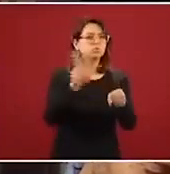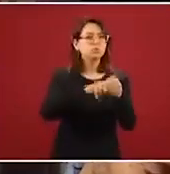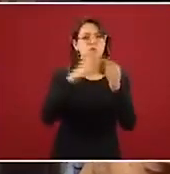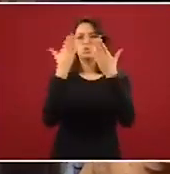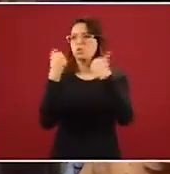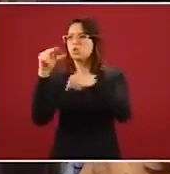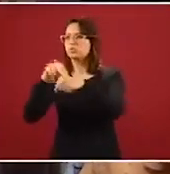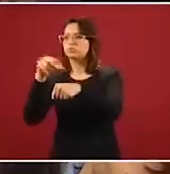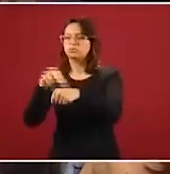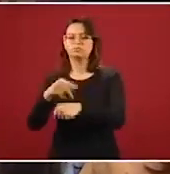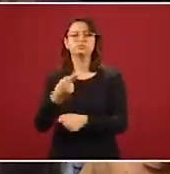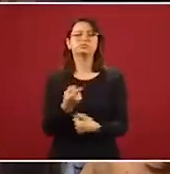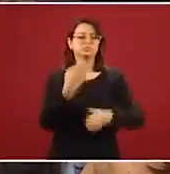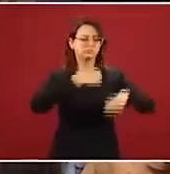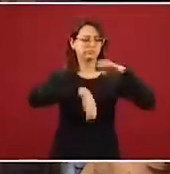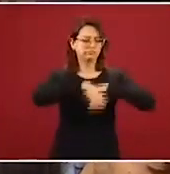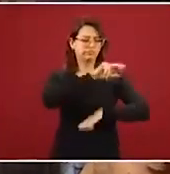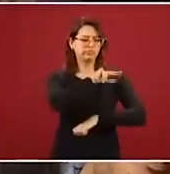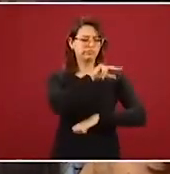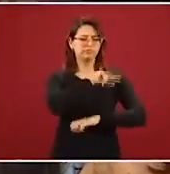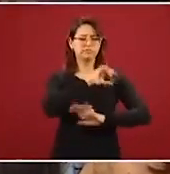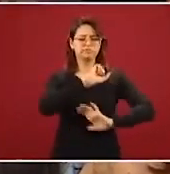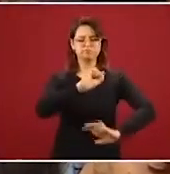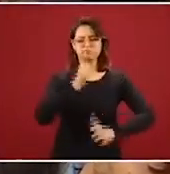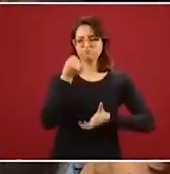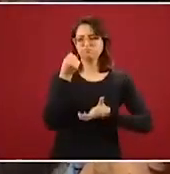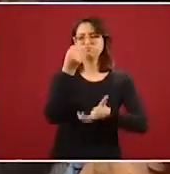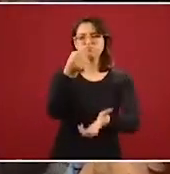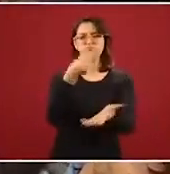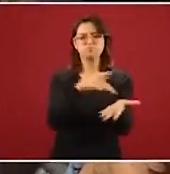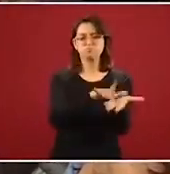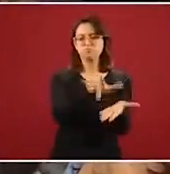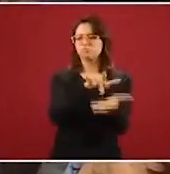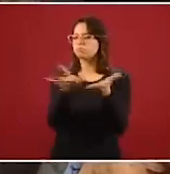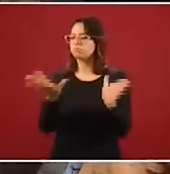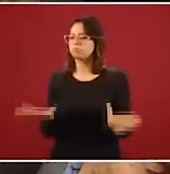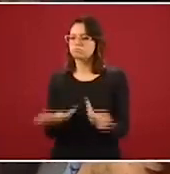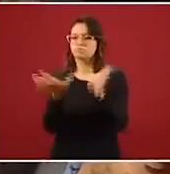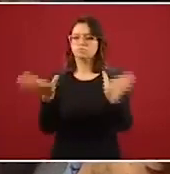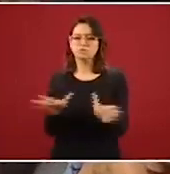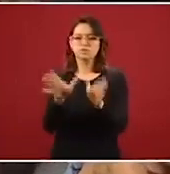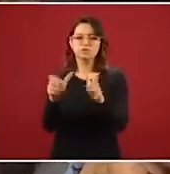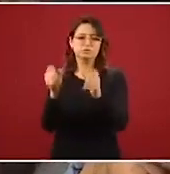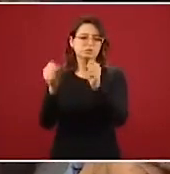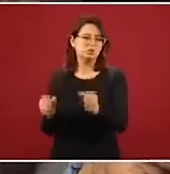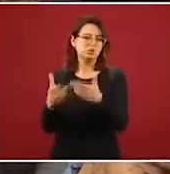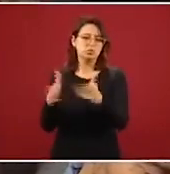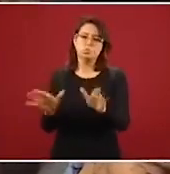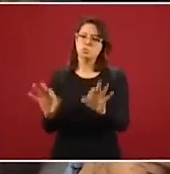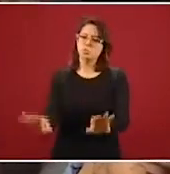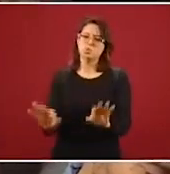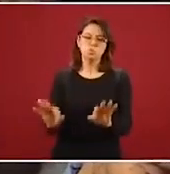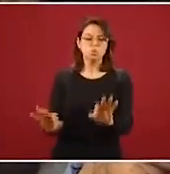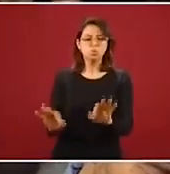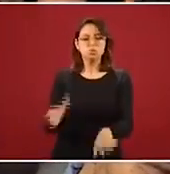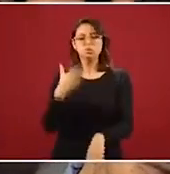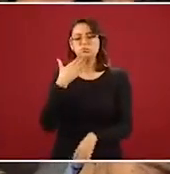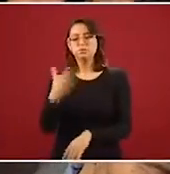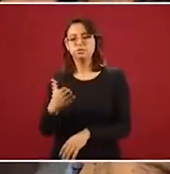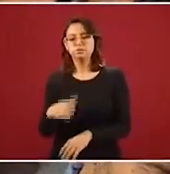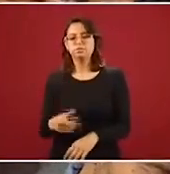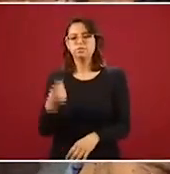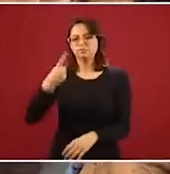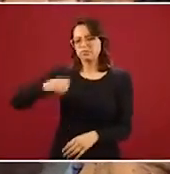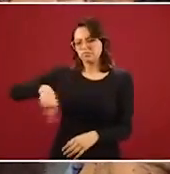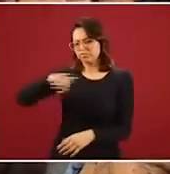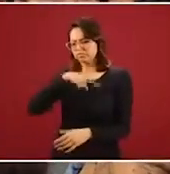sus principales argumentos para decir que el Seguro Popular pues era lo máximo en ese sentido. Estuvimos revisando cuál